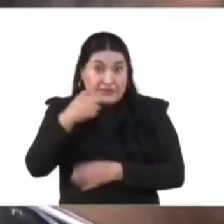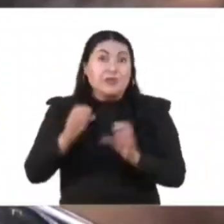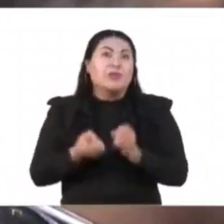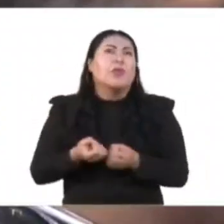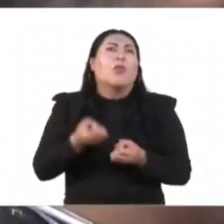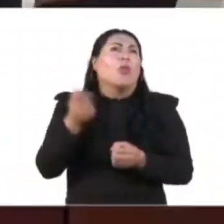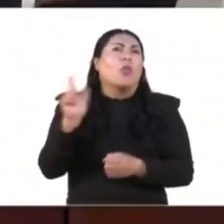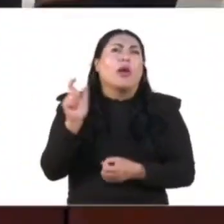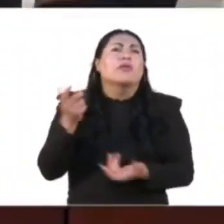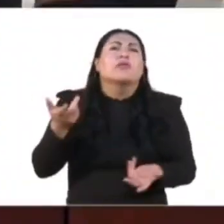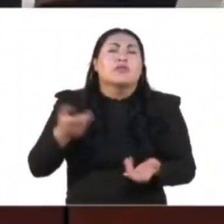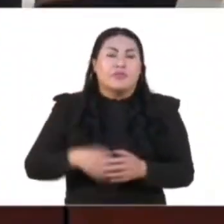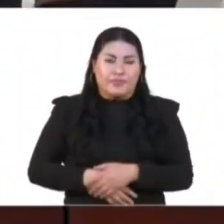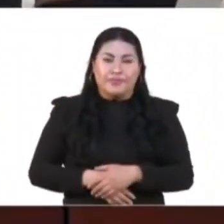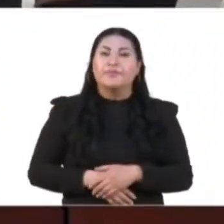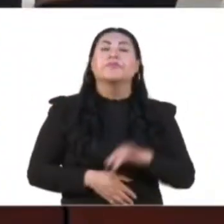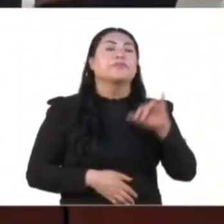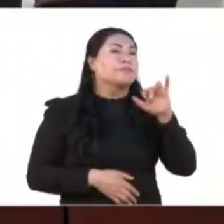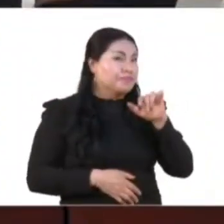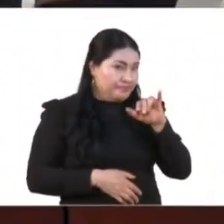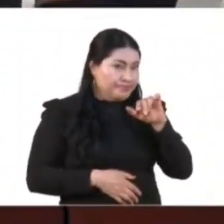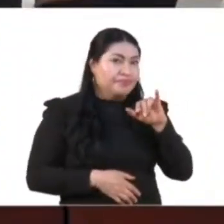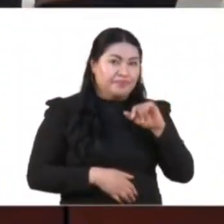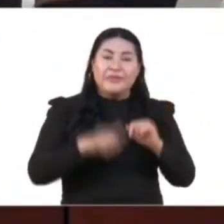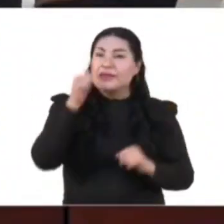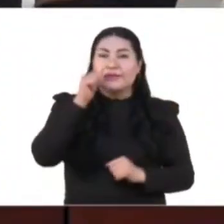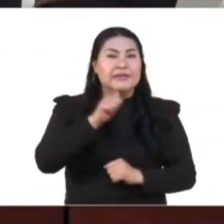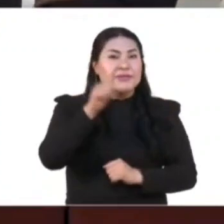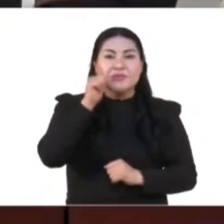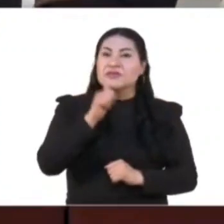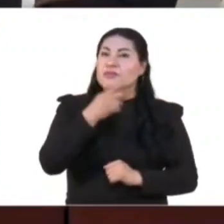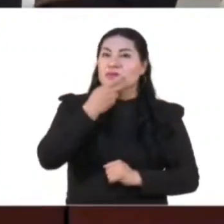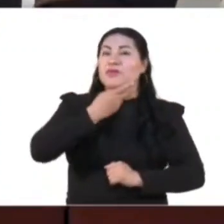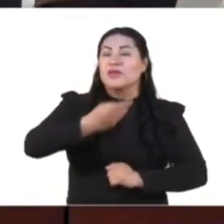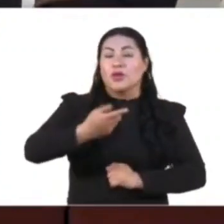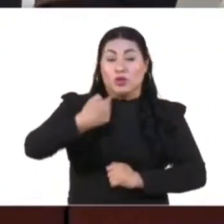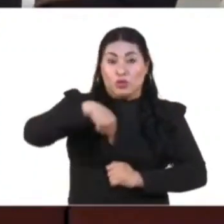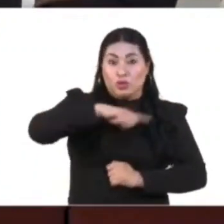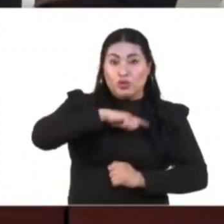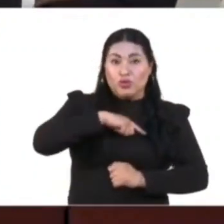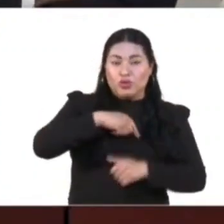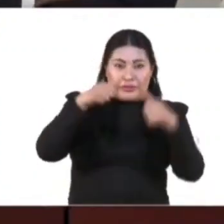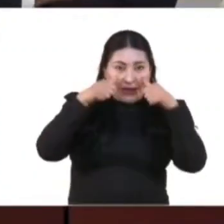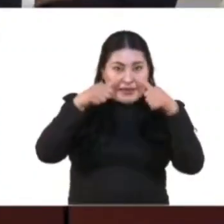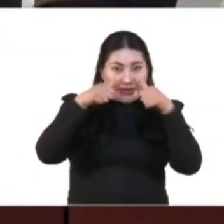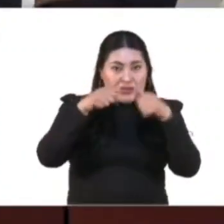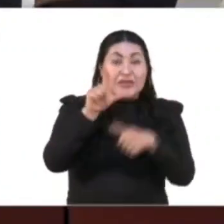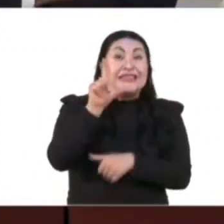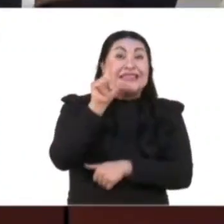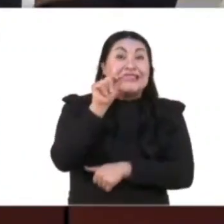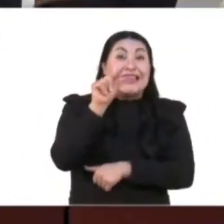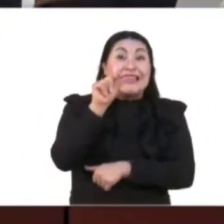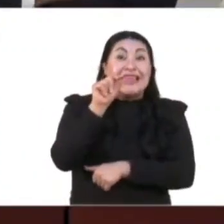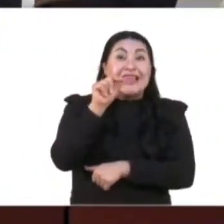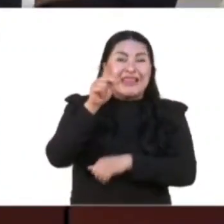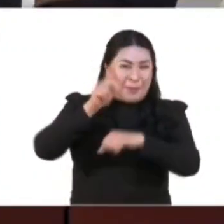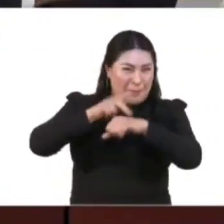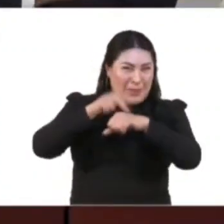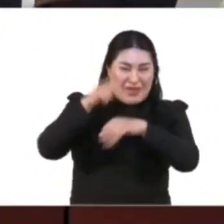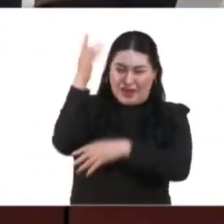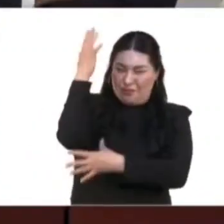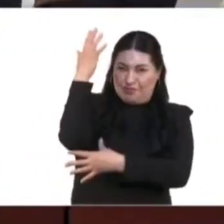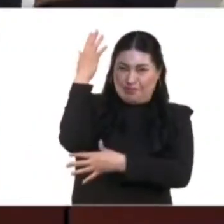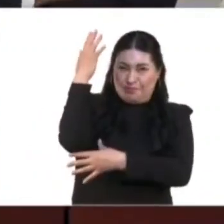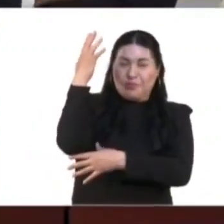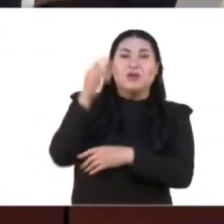reparación? Sí, siempre lo comento cuando me lo preguntan, atendemos del orden de 70 postes por día. Les puede pasar